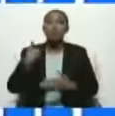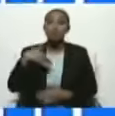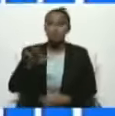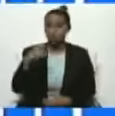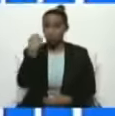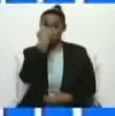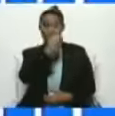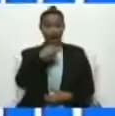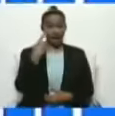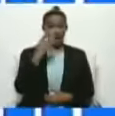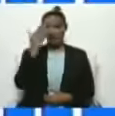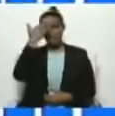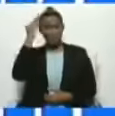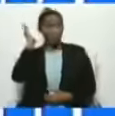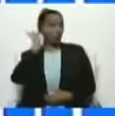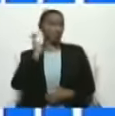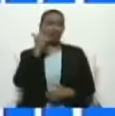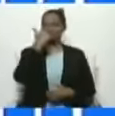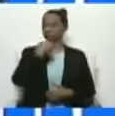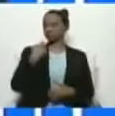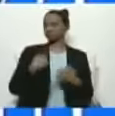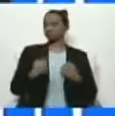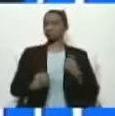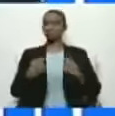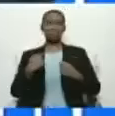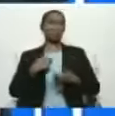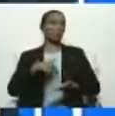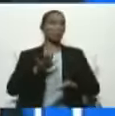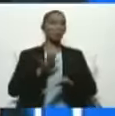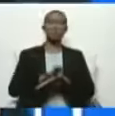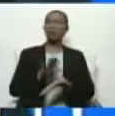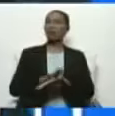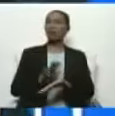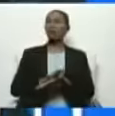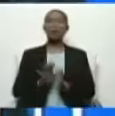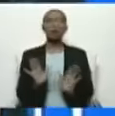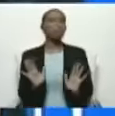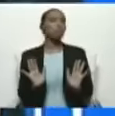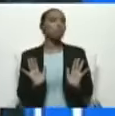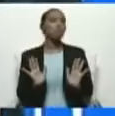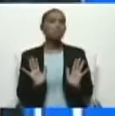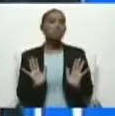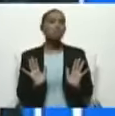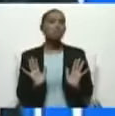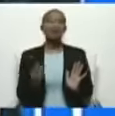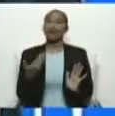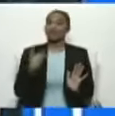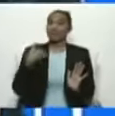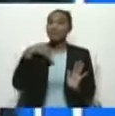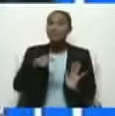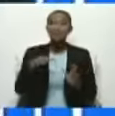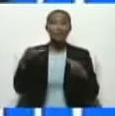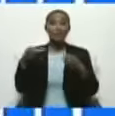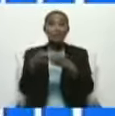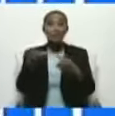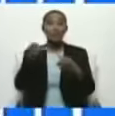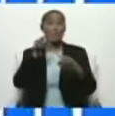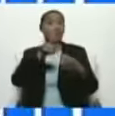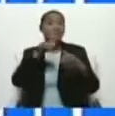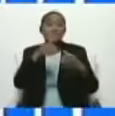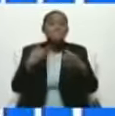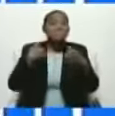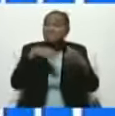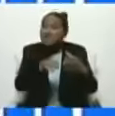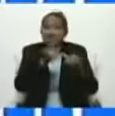de tabla que tienen, los mismos que pidieron sanciones y las mismas que pidieron bloqueo,